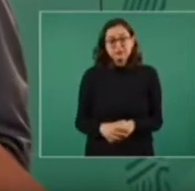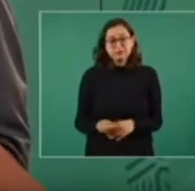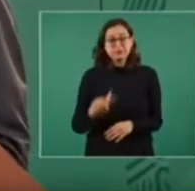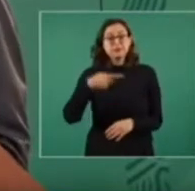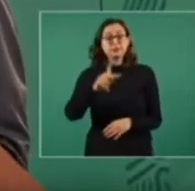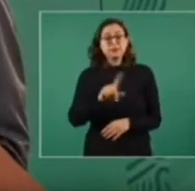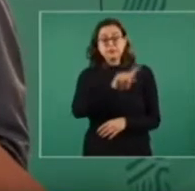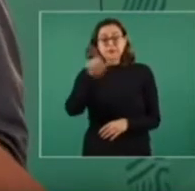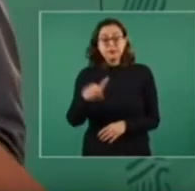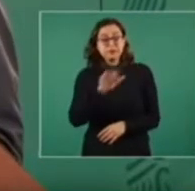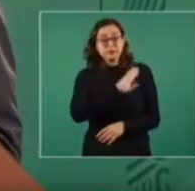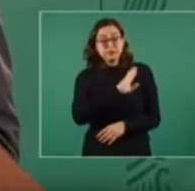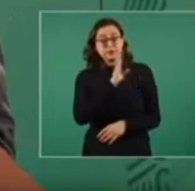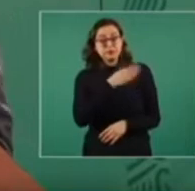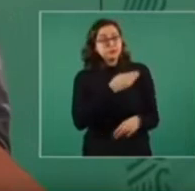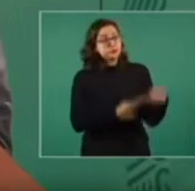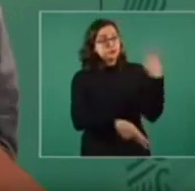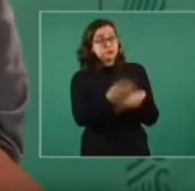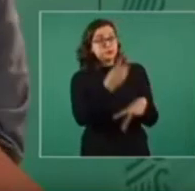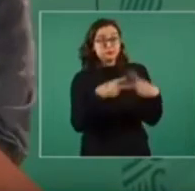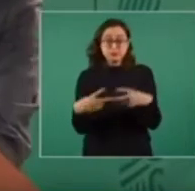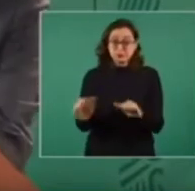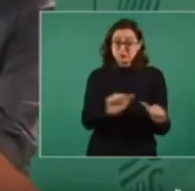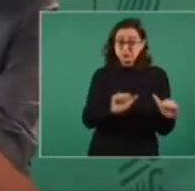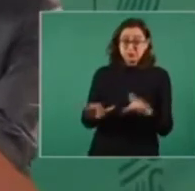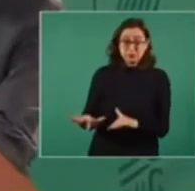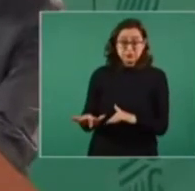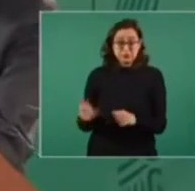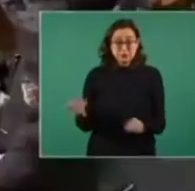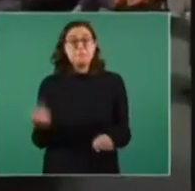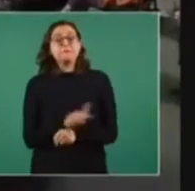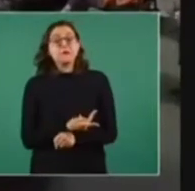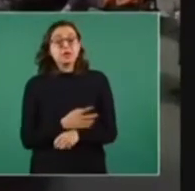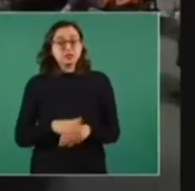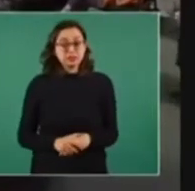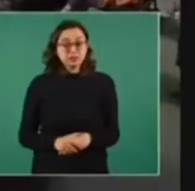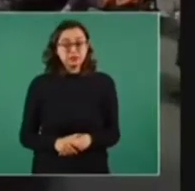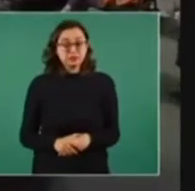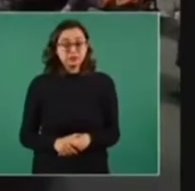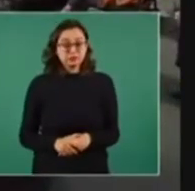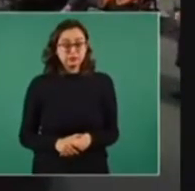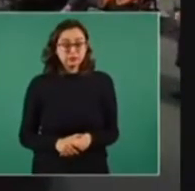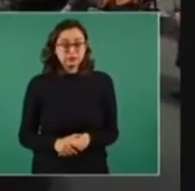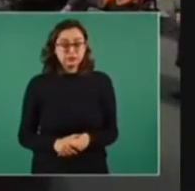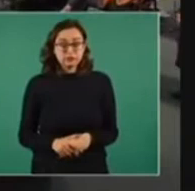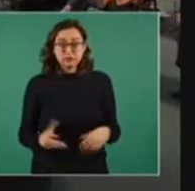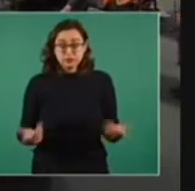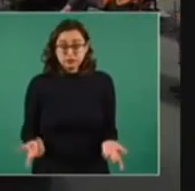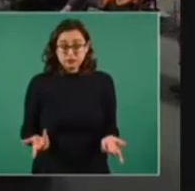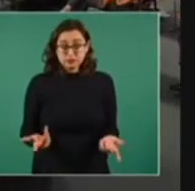españoles, pues era evidente de que no había ese poder